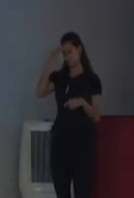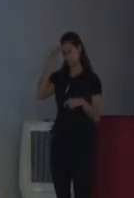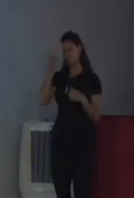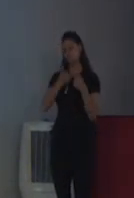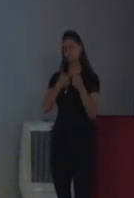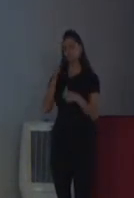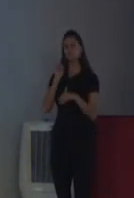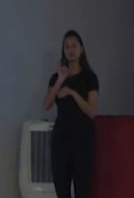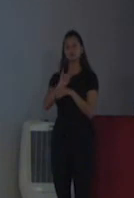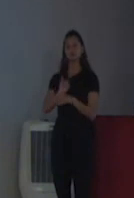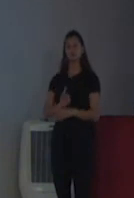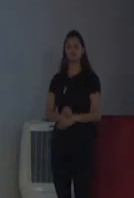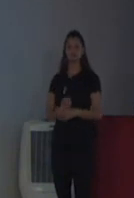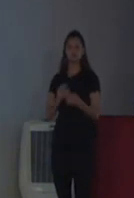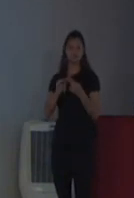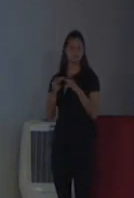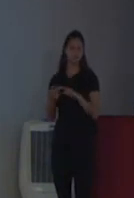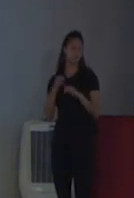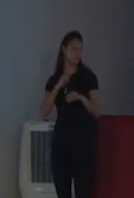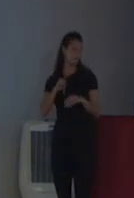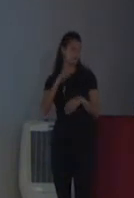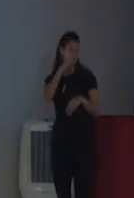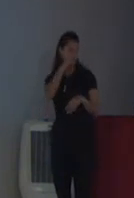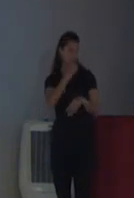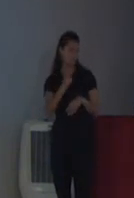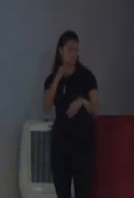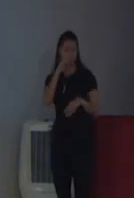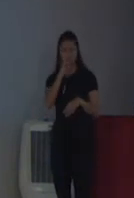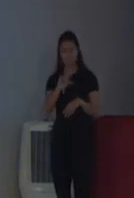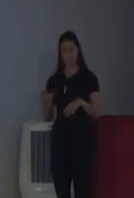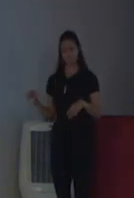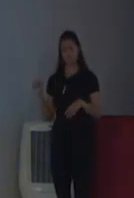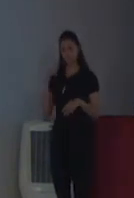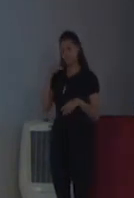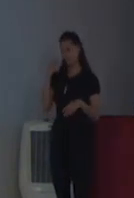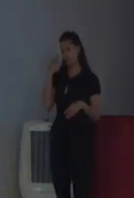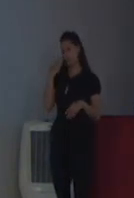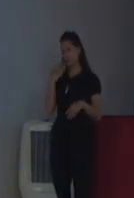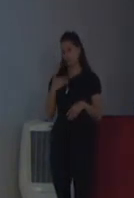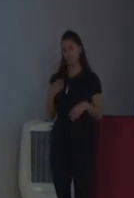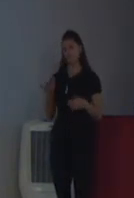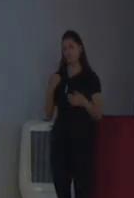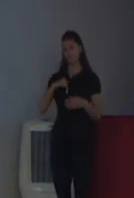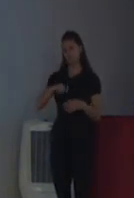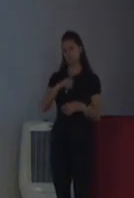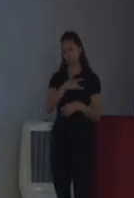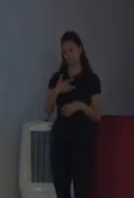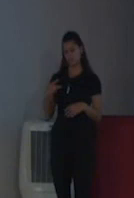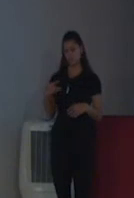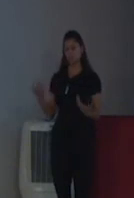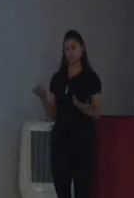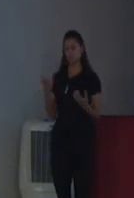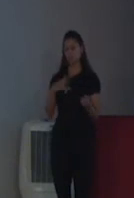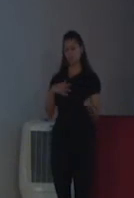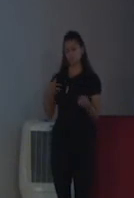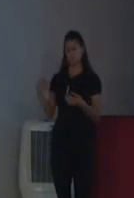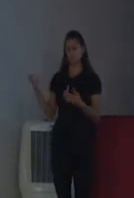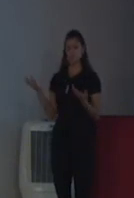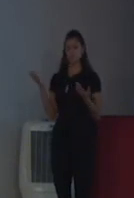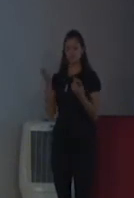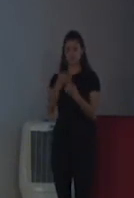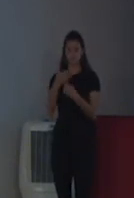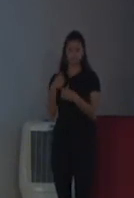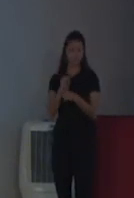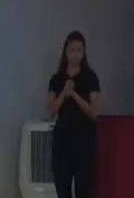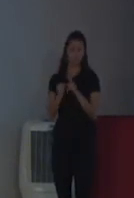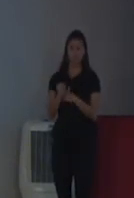las instituciones en materia de los derechos de los niños, niñas y adolescentes, ¿sí?, el derecho a la salud, a la educación,